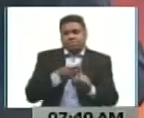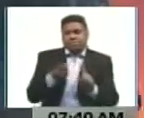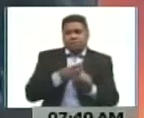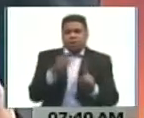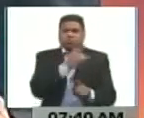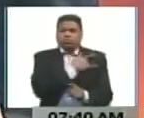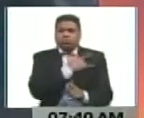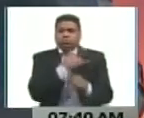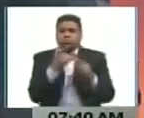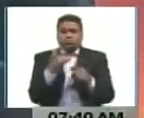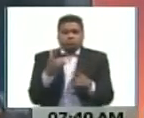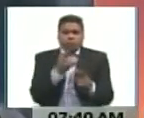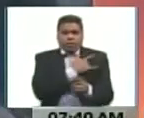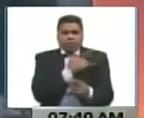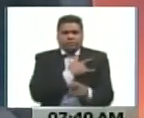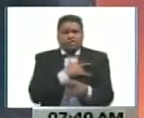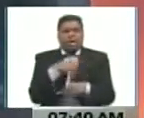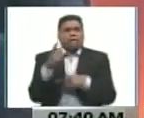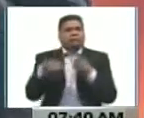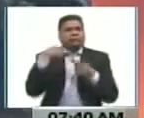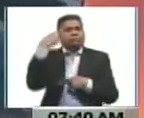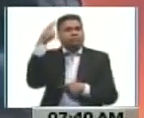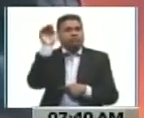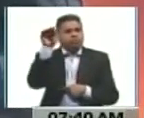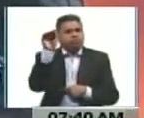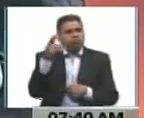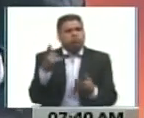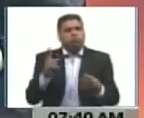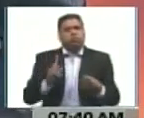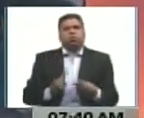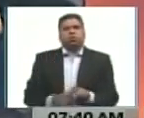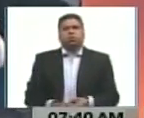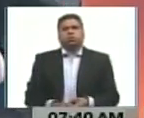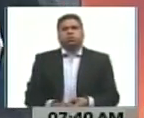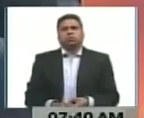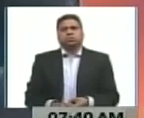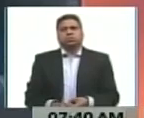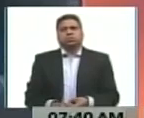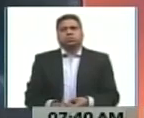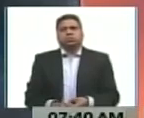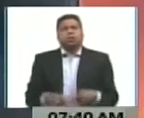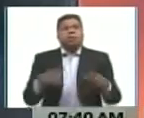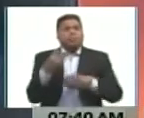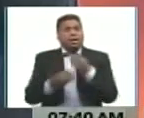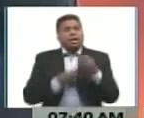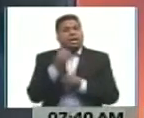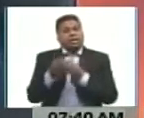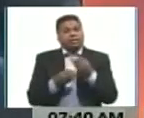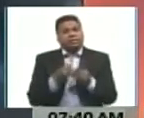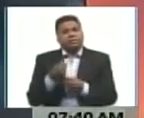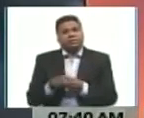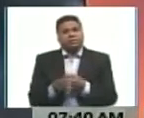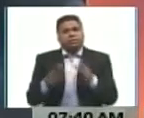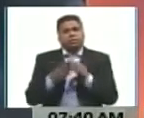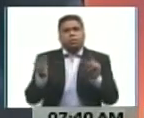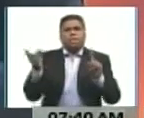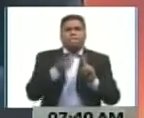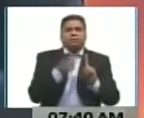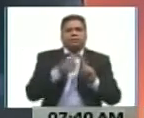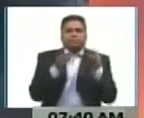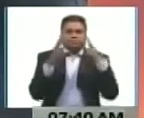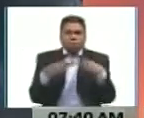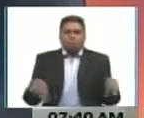futuro, sí, de la politología y la sociología en el futuro, sino también para manifestar cuáles son los principios, los